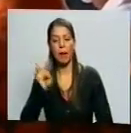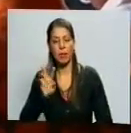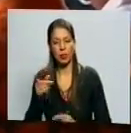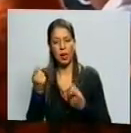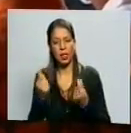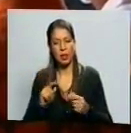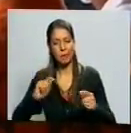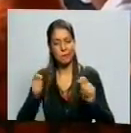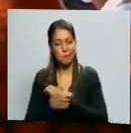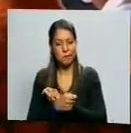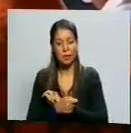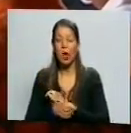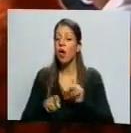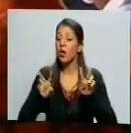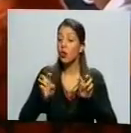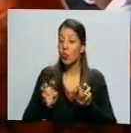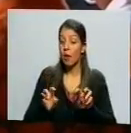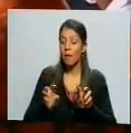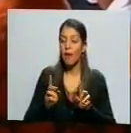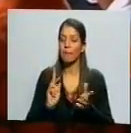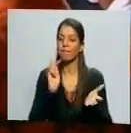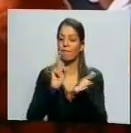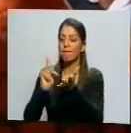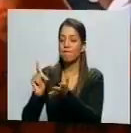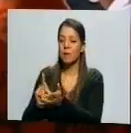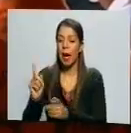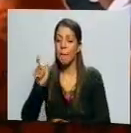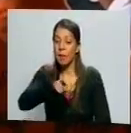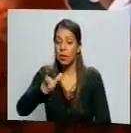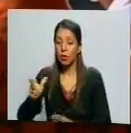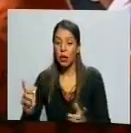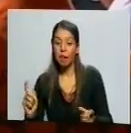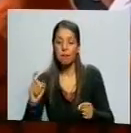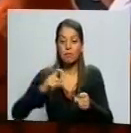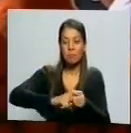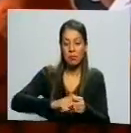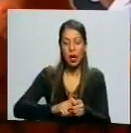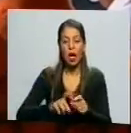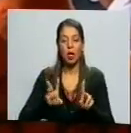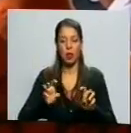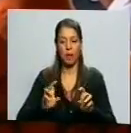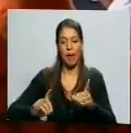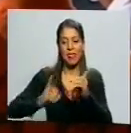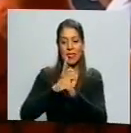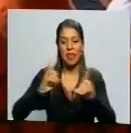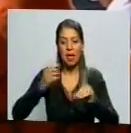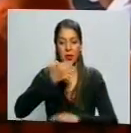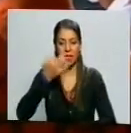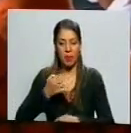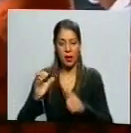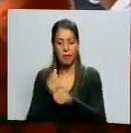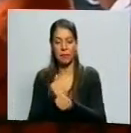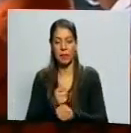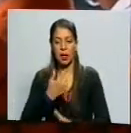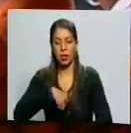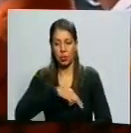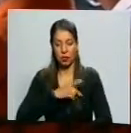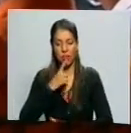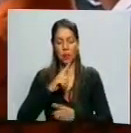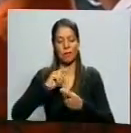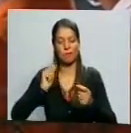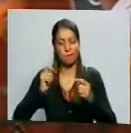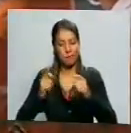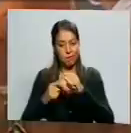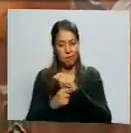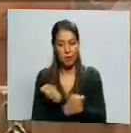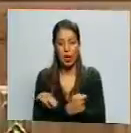productivo, para fomentar nuevos actores económicos y productivos, para democratizar y para generar variantes desde el